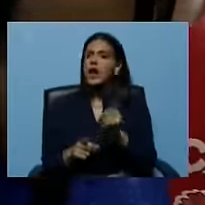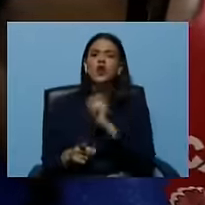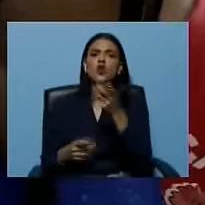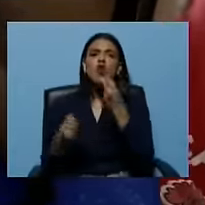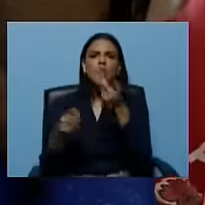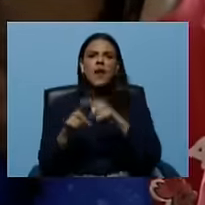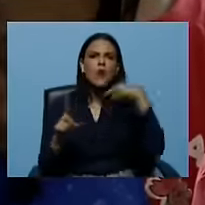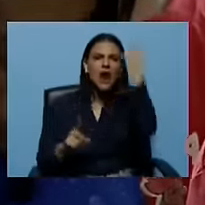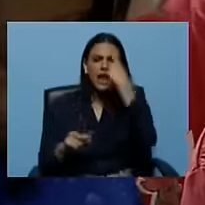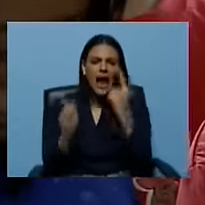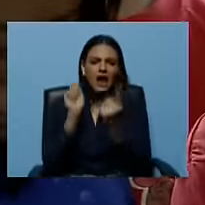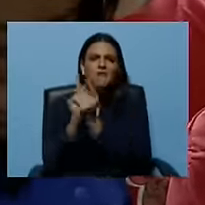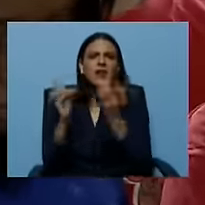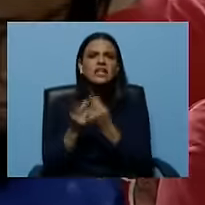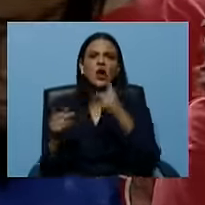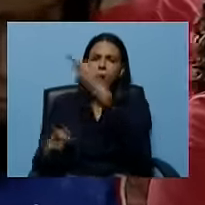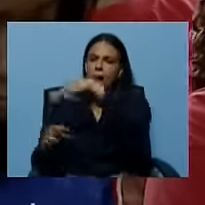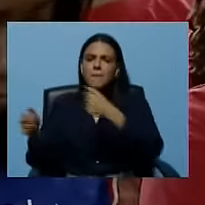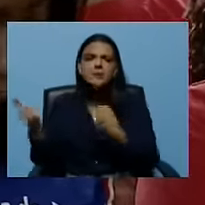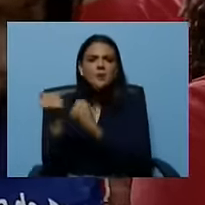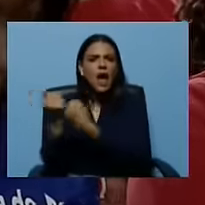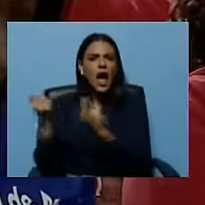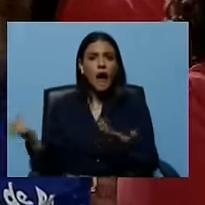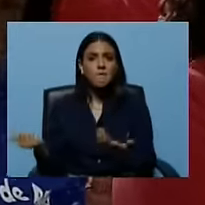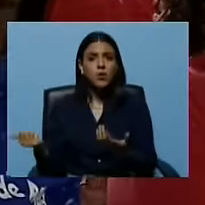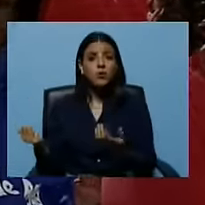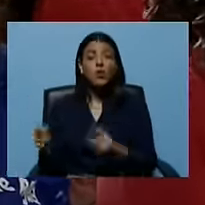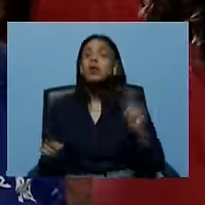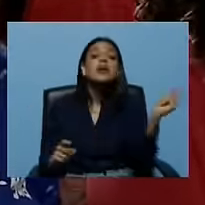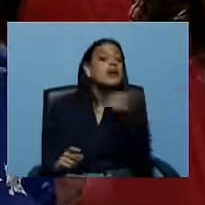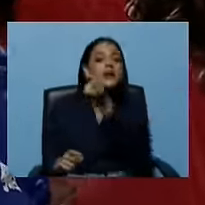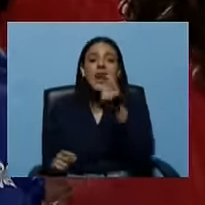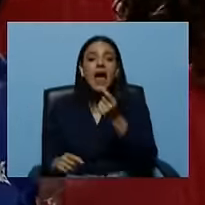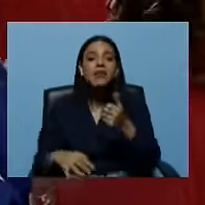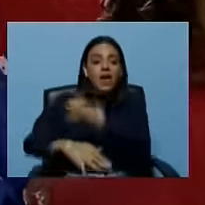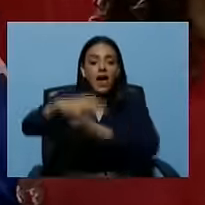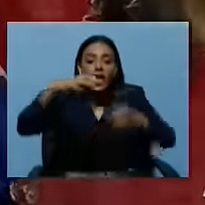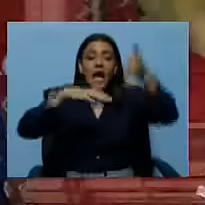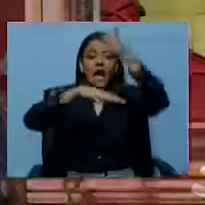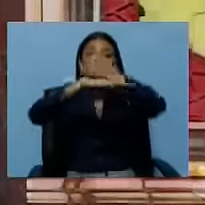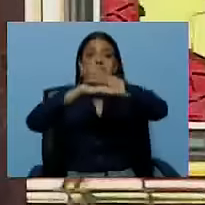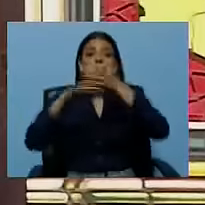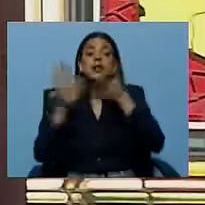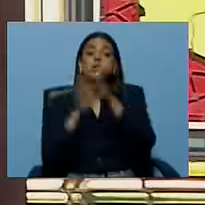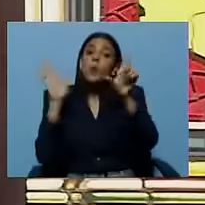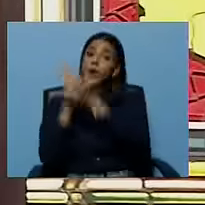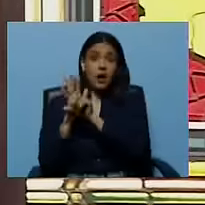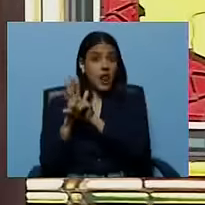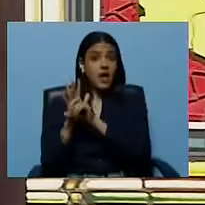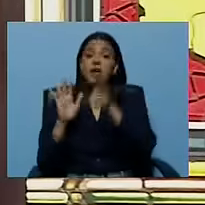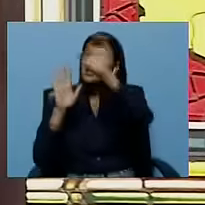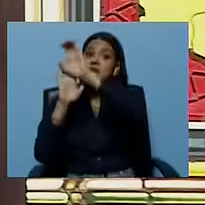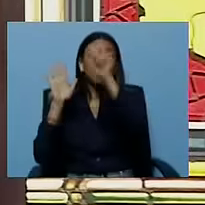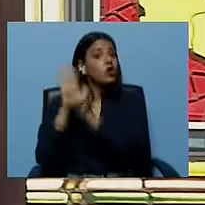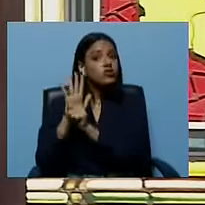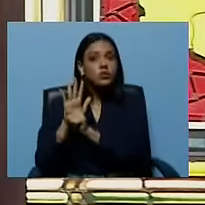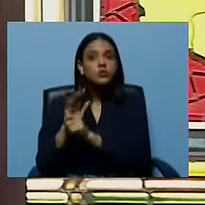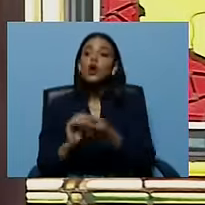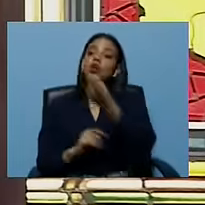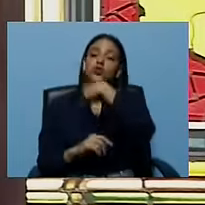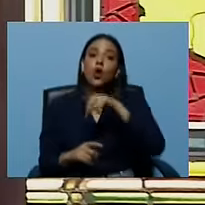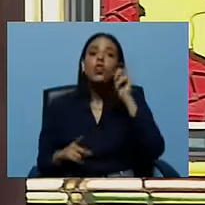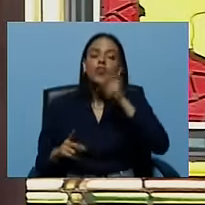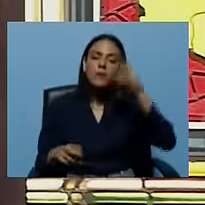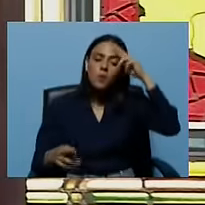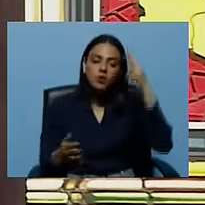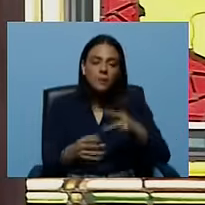Nadie está por encima de la ley, de los poderes constituidos, ni de la Constitución. En Venezuela tiene que haber justicia, y